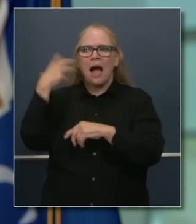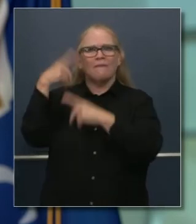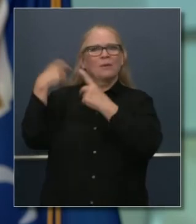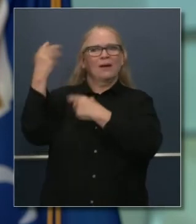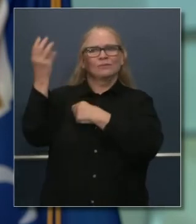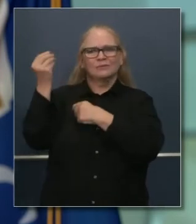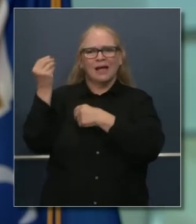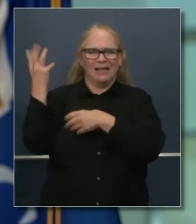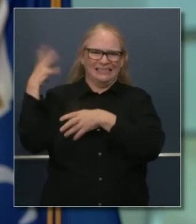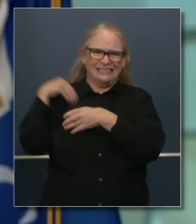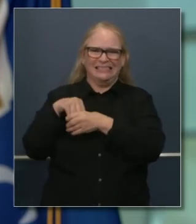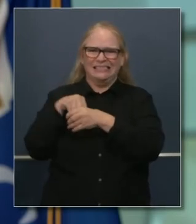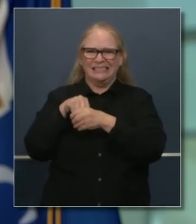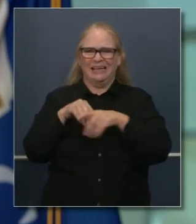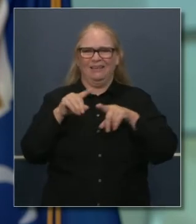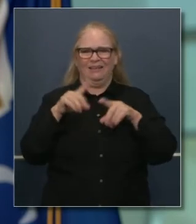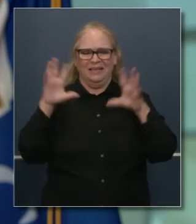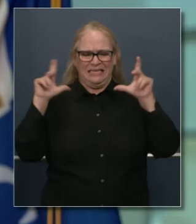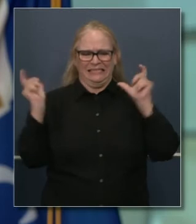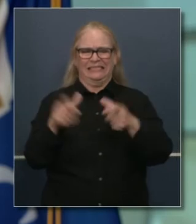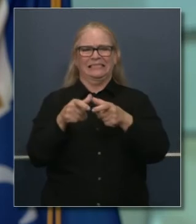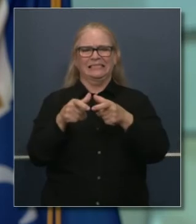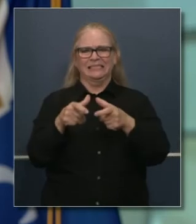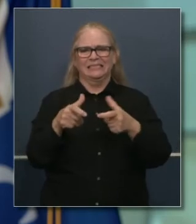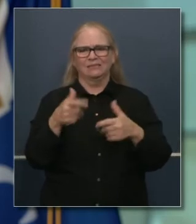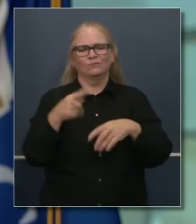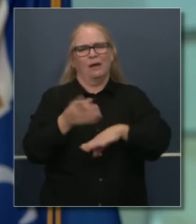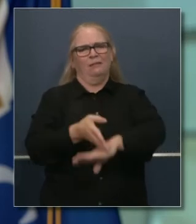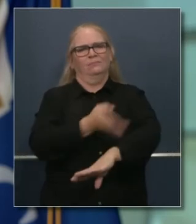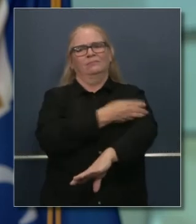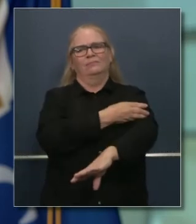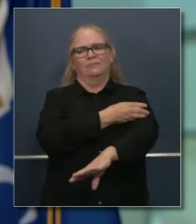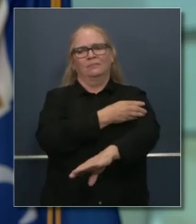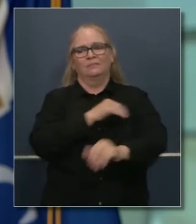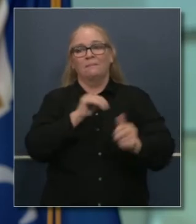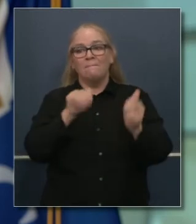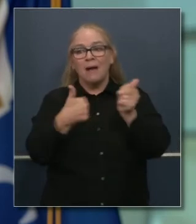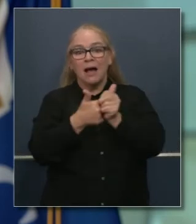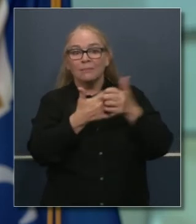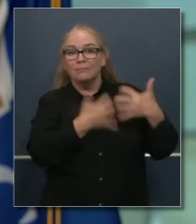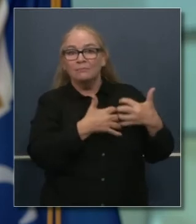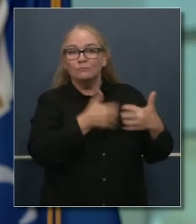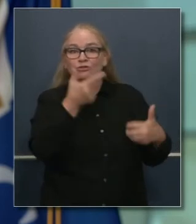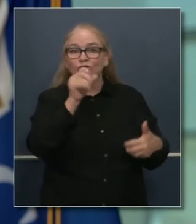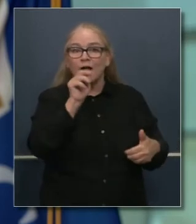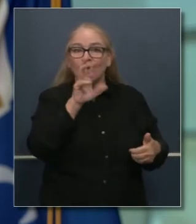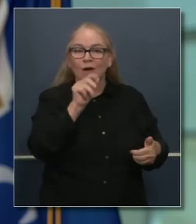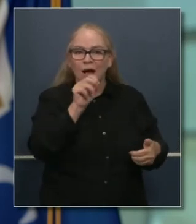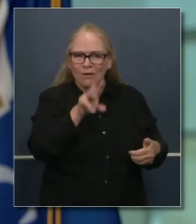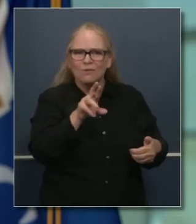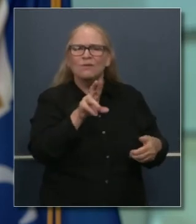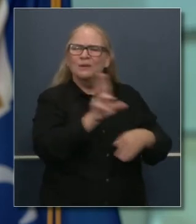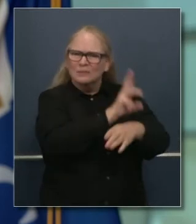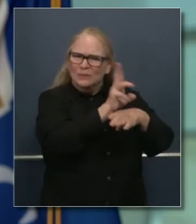y traer más importación de energía al estado estamos viendo las generaciones secundarios que señalen el protocolo de